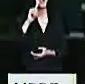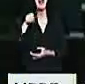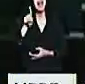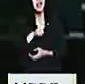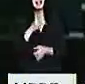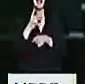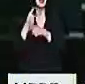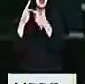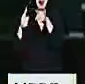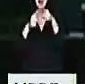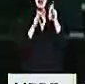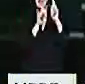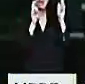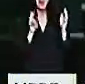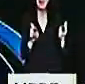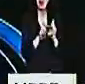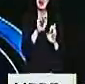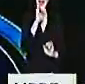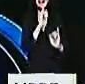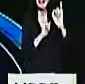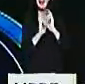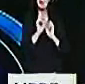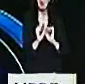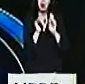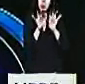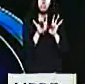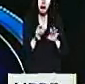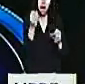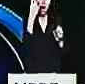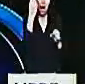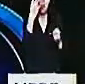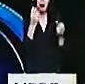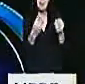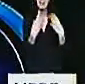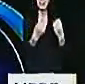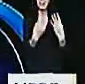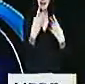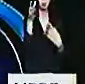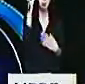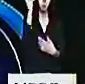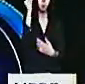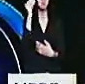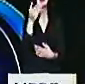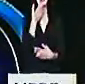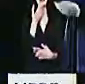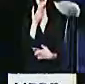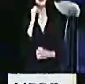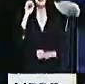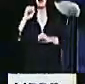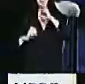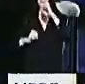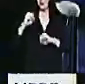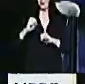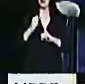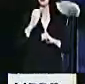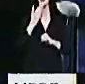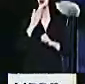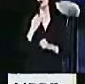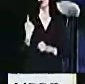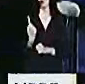puede aprender de todo lo que necesite. Sí. Y ahí puede capacitarse. Pero también, por otro lado, también está de parte de las empresas que nosotros podamos dar